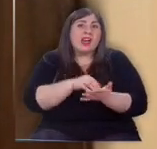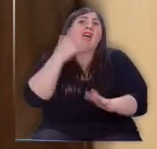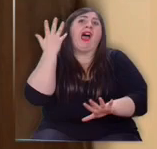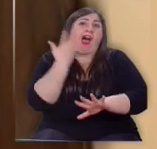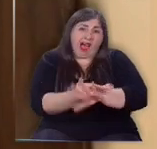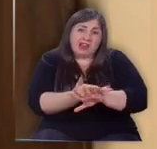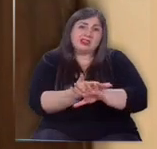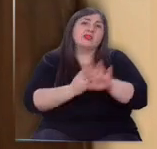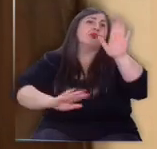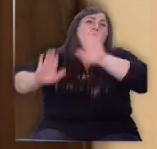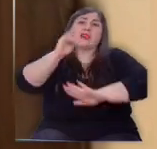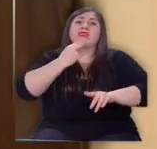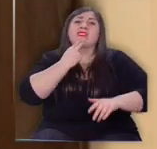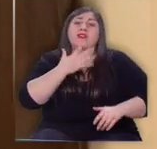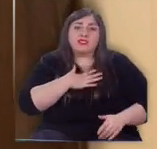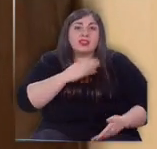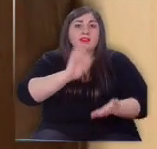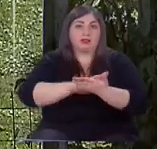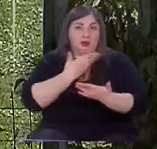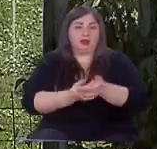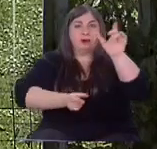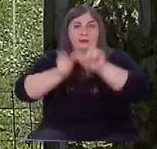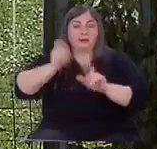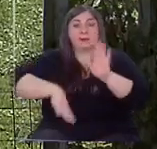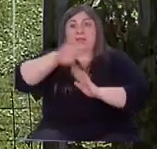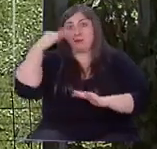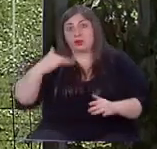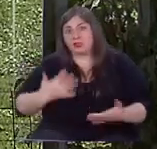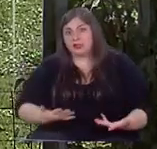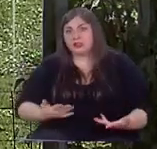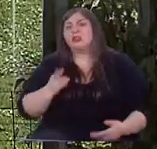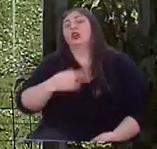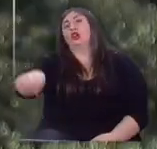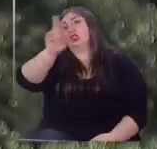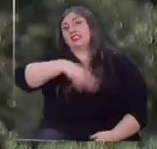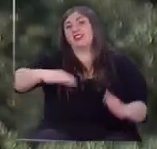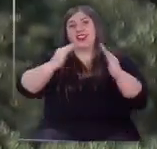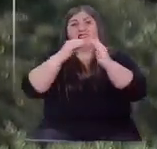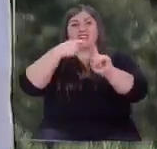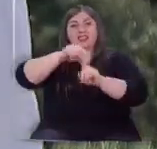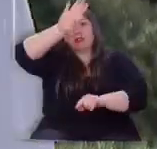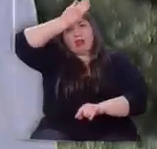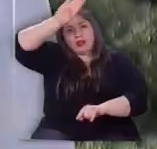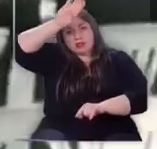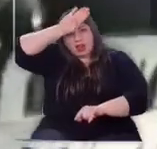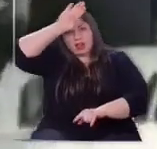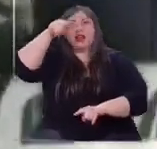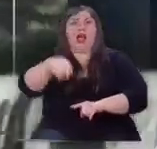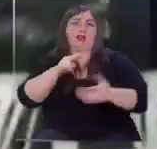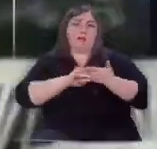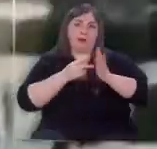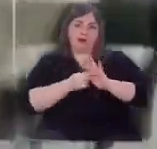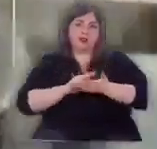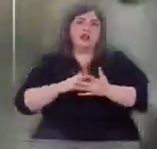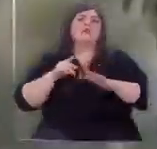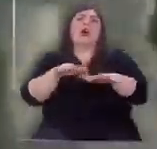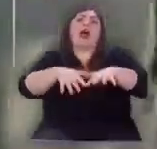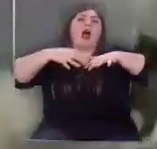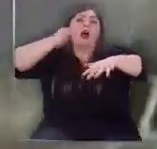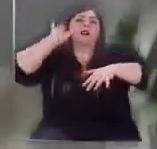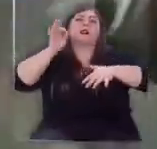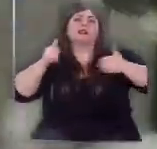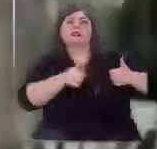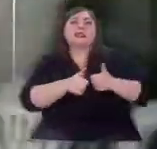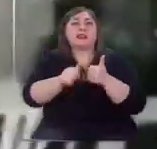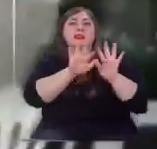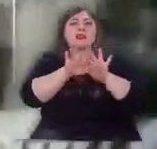cuidado de la vida y salud de las personas, que es lo más importante hoy día. Otra vez la iglesia evangélica en la polémica, cultos que son potencial foco de contagio debido a